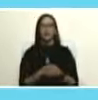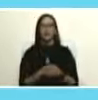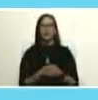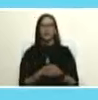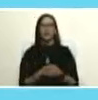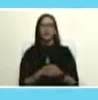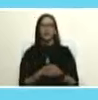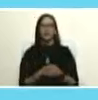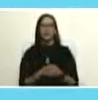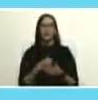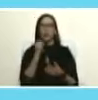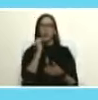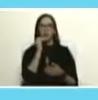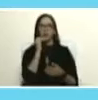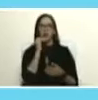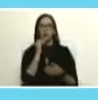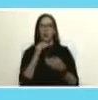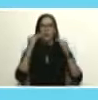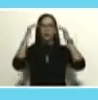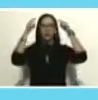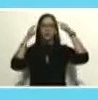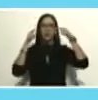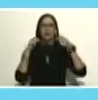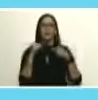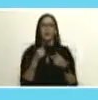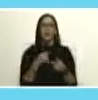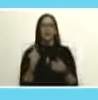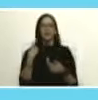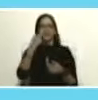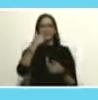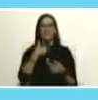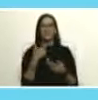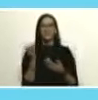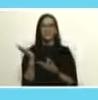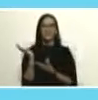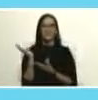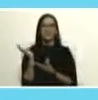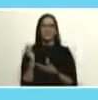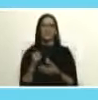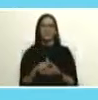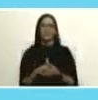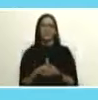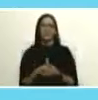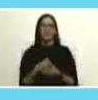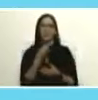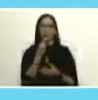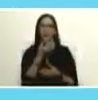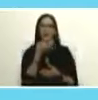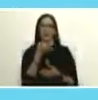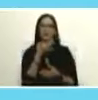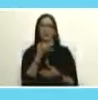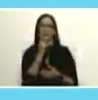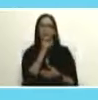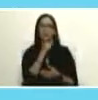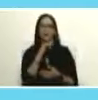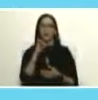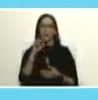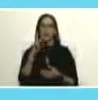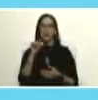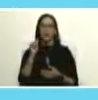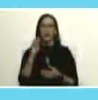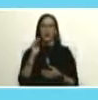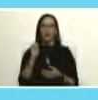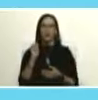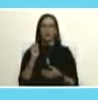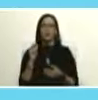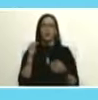A esta muchachada del comandante Hugo Chávez, pero ella es la protagonista aquí. Buenas tardes, mi nombre es Ivana Rendiles,